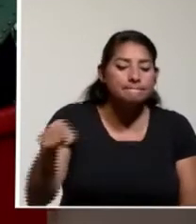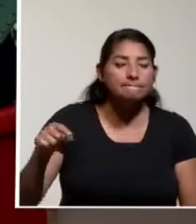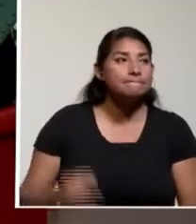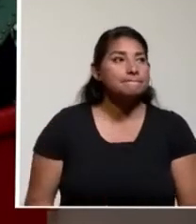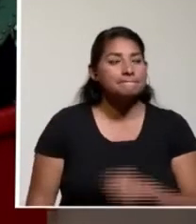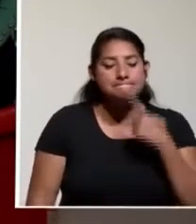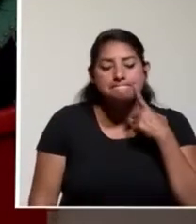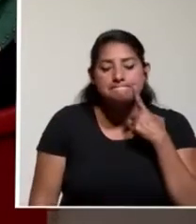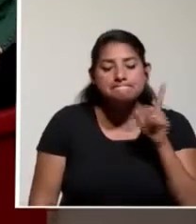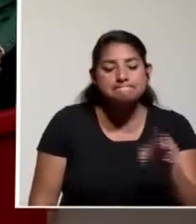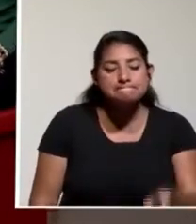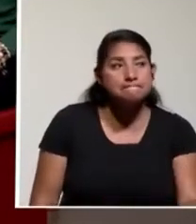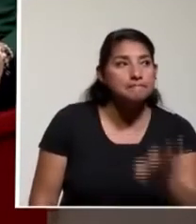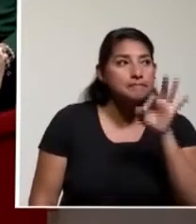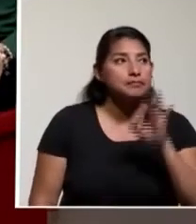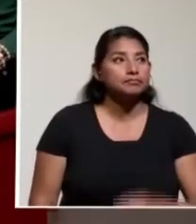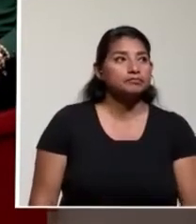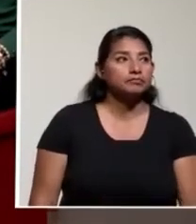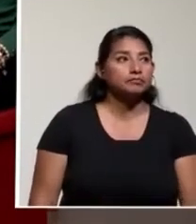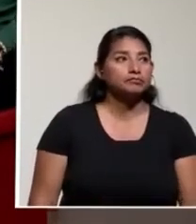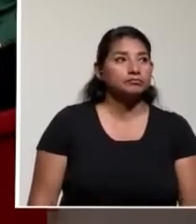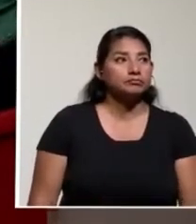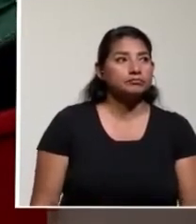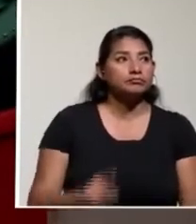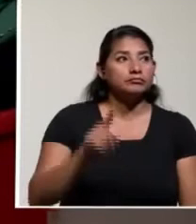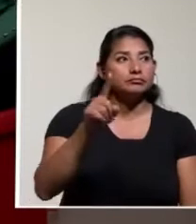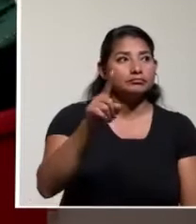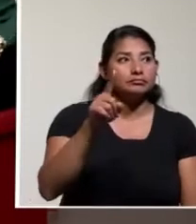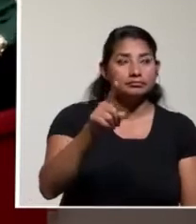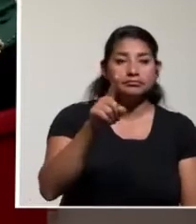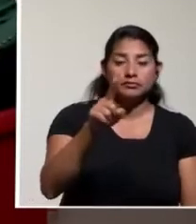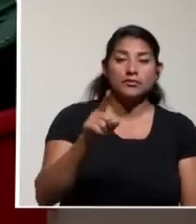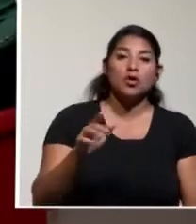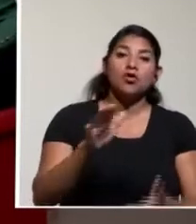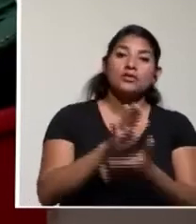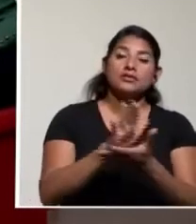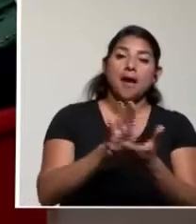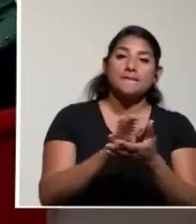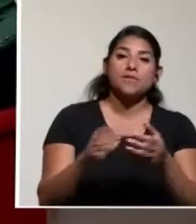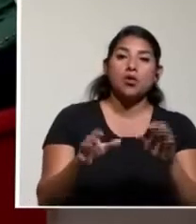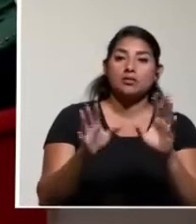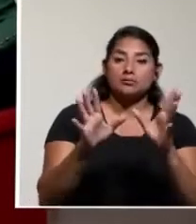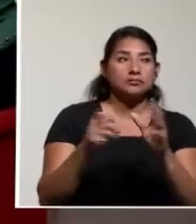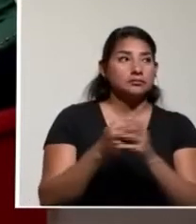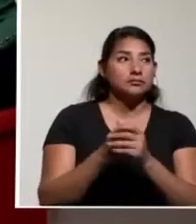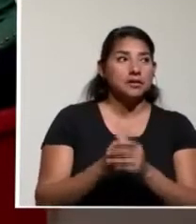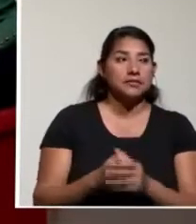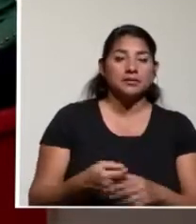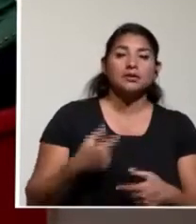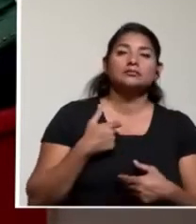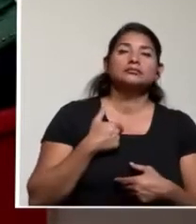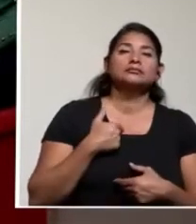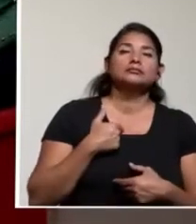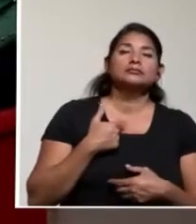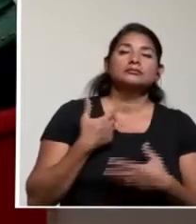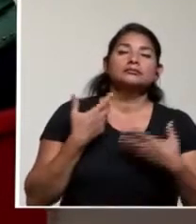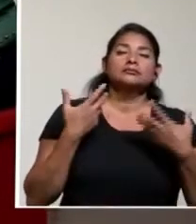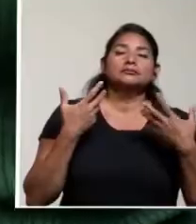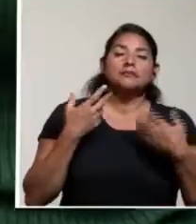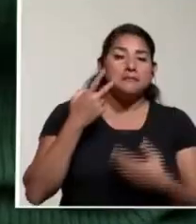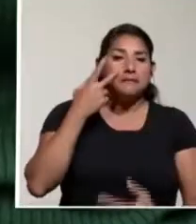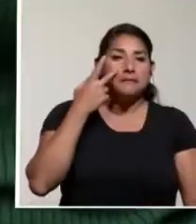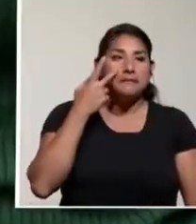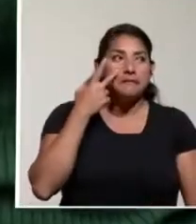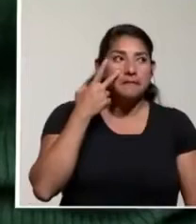Puede escoger esta paleta. Es como un tambor de mano. Uh-huh. Yo lo había hecho aquí en el programa, ¿sí? Cierro mis ojos para escuchar un